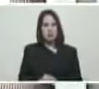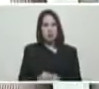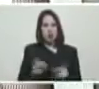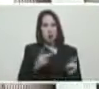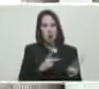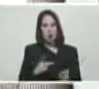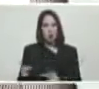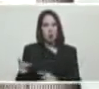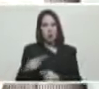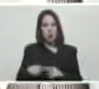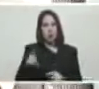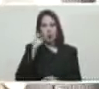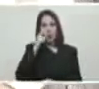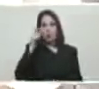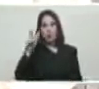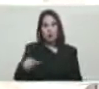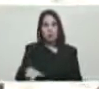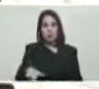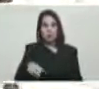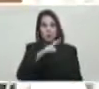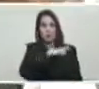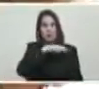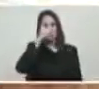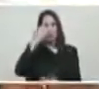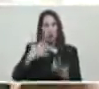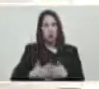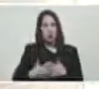vit director de la empresa